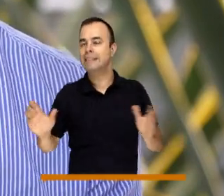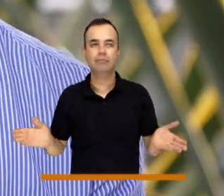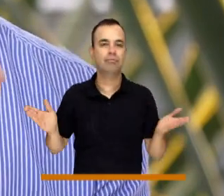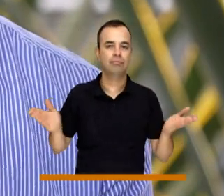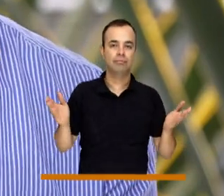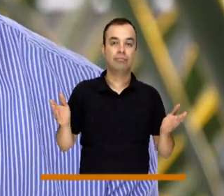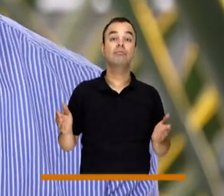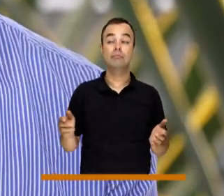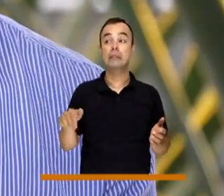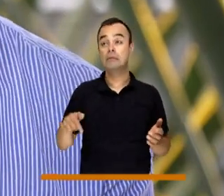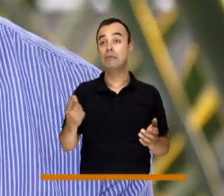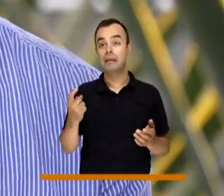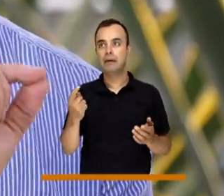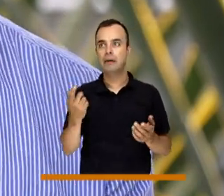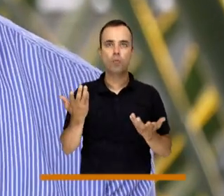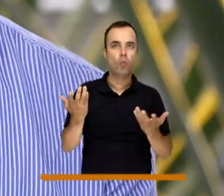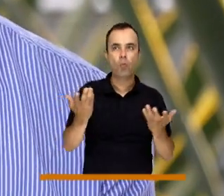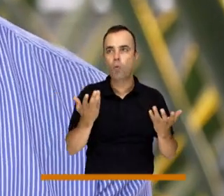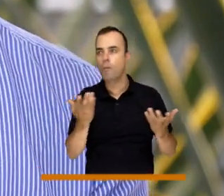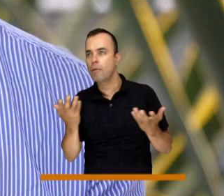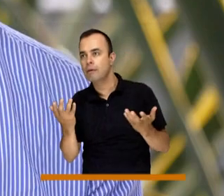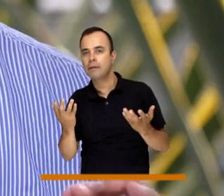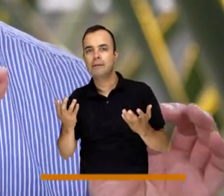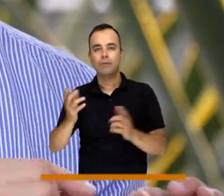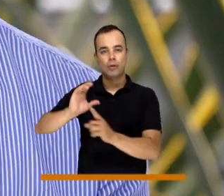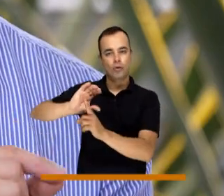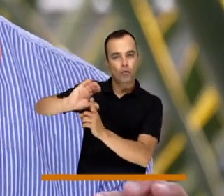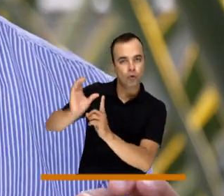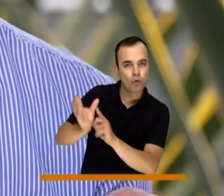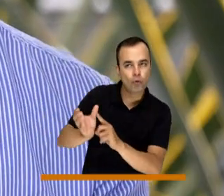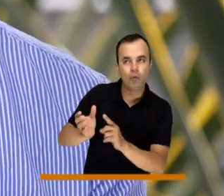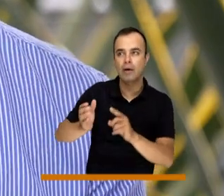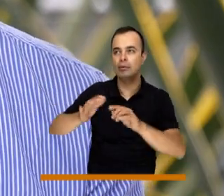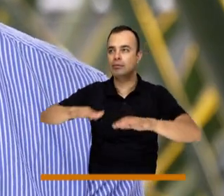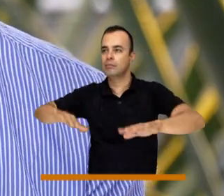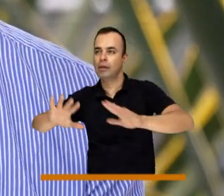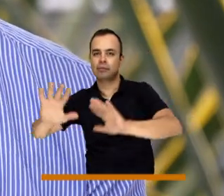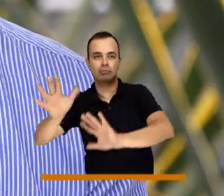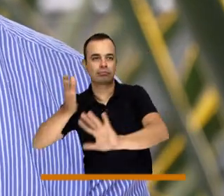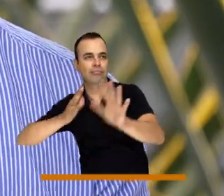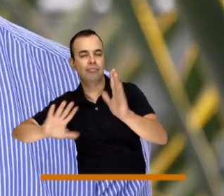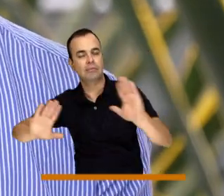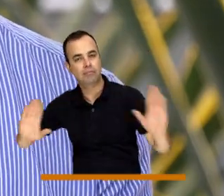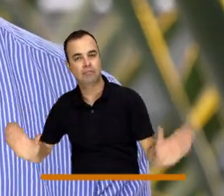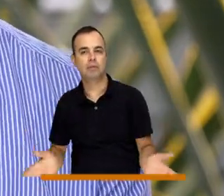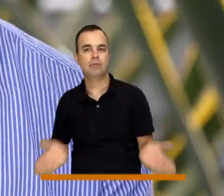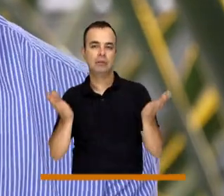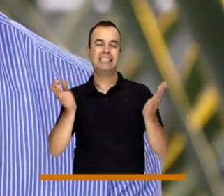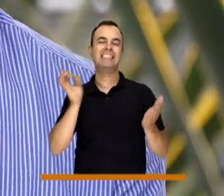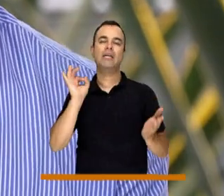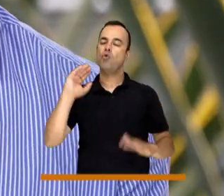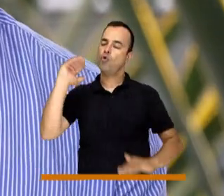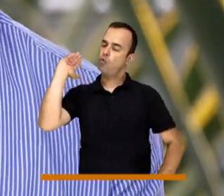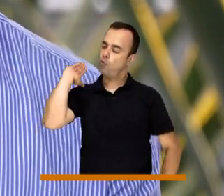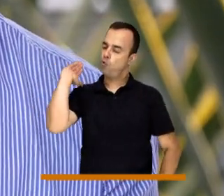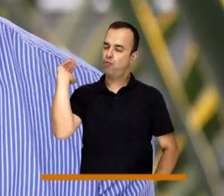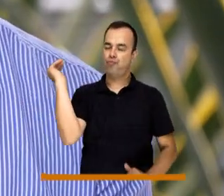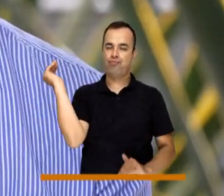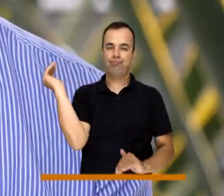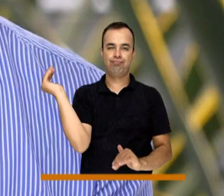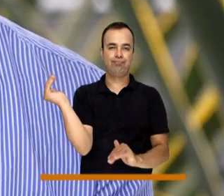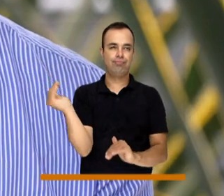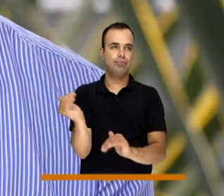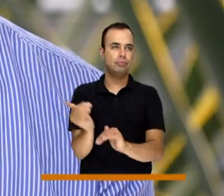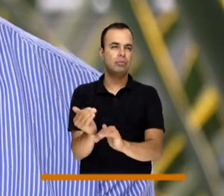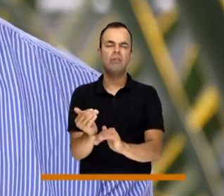económicas empezar a tocar más estratégicamente a través de la cultura, a través de los espacios verdes, muchas zonas de la ciudad. Estoy seguro que disminuiría no